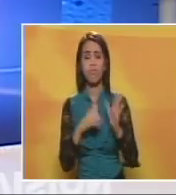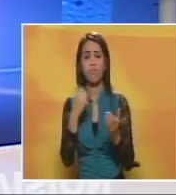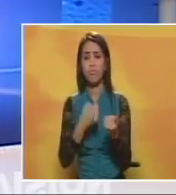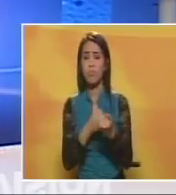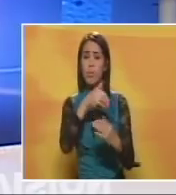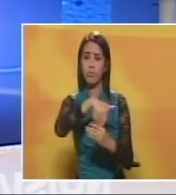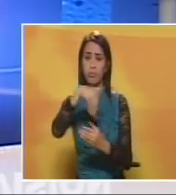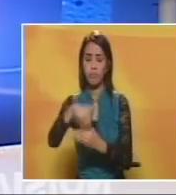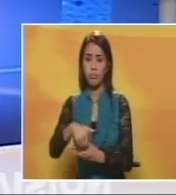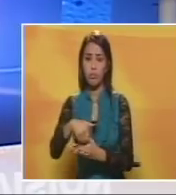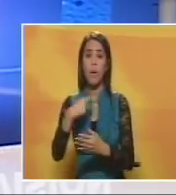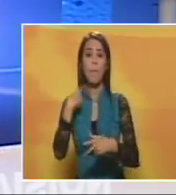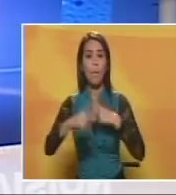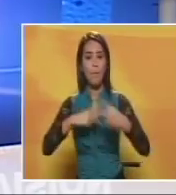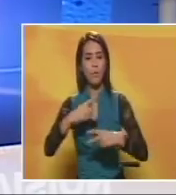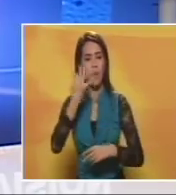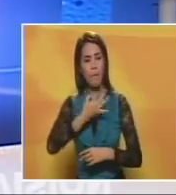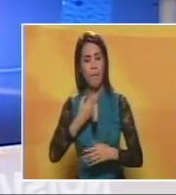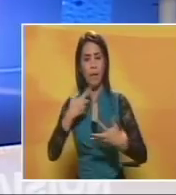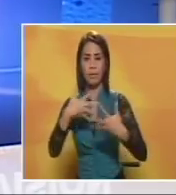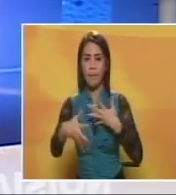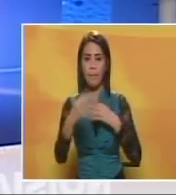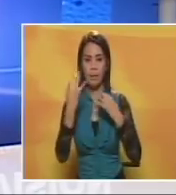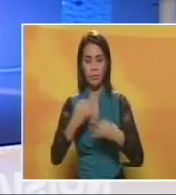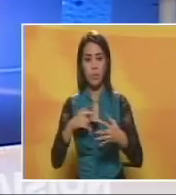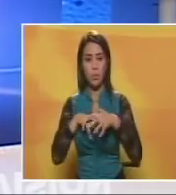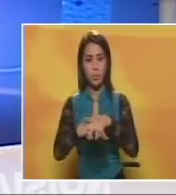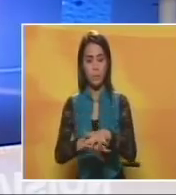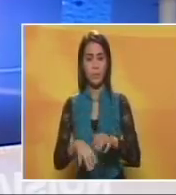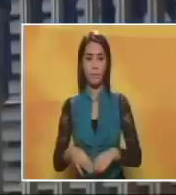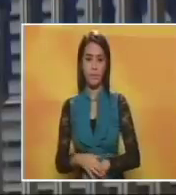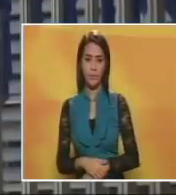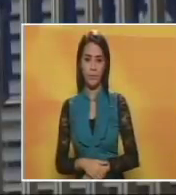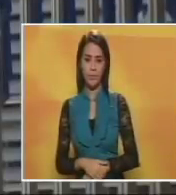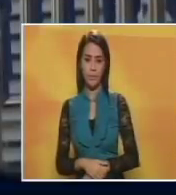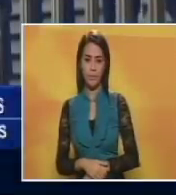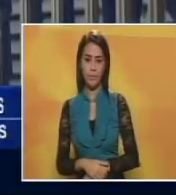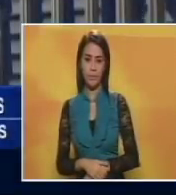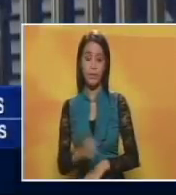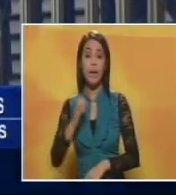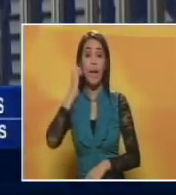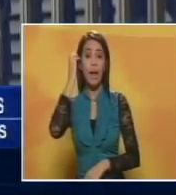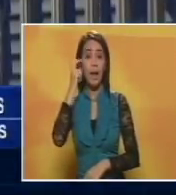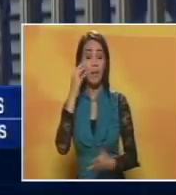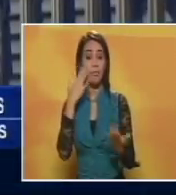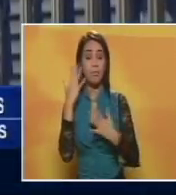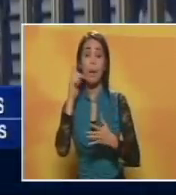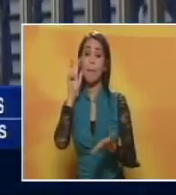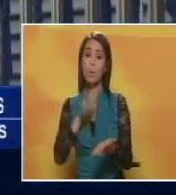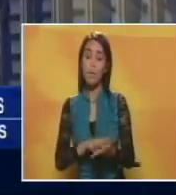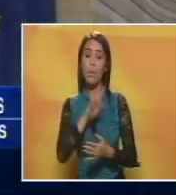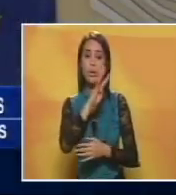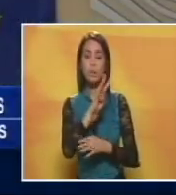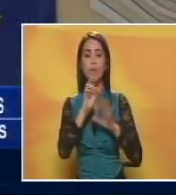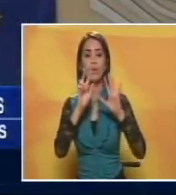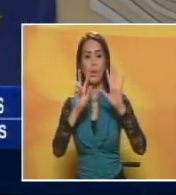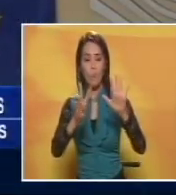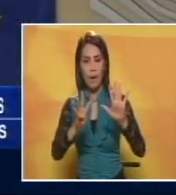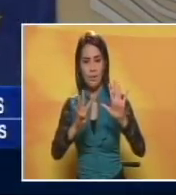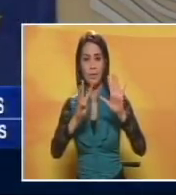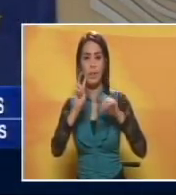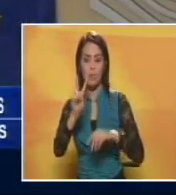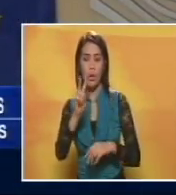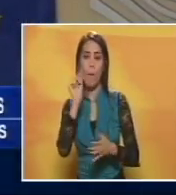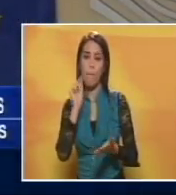condiciones necesarias para un proceso creíble, transparente e inclusivo. El Pleno de la Eurocámara aprobó con 492 votos a